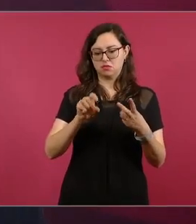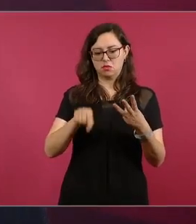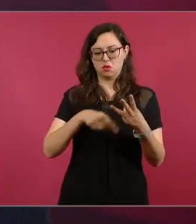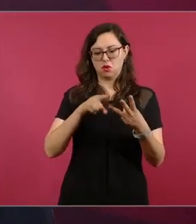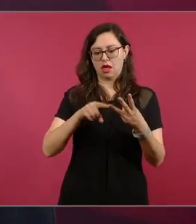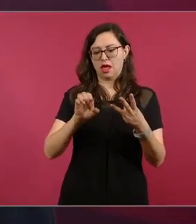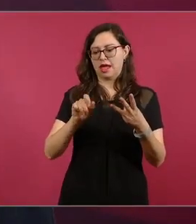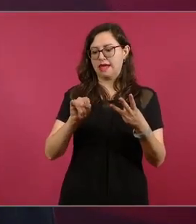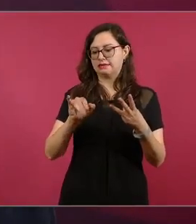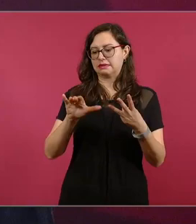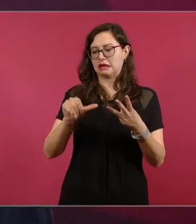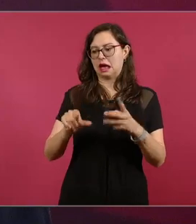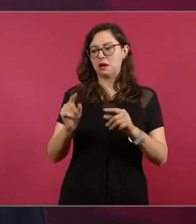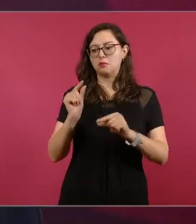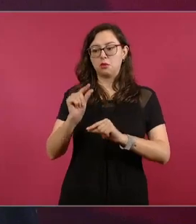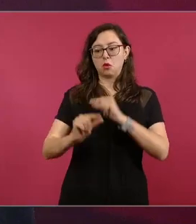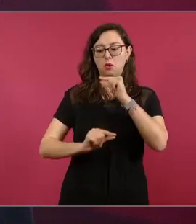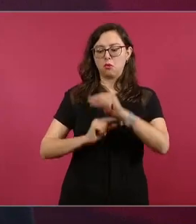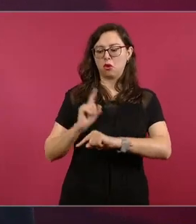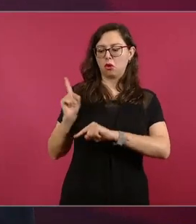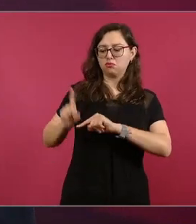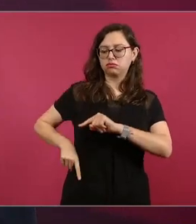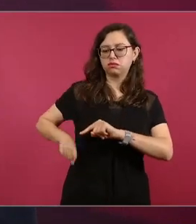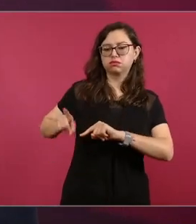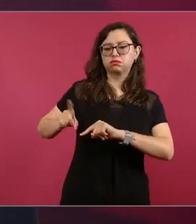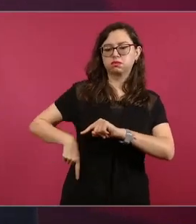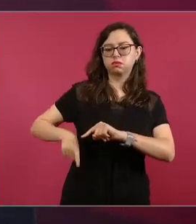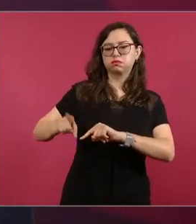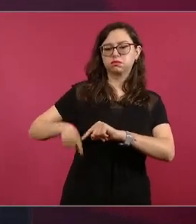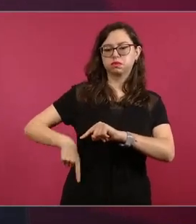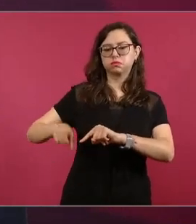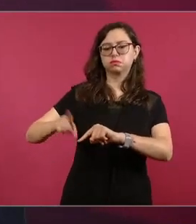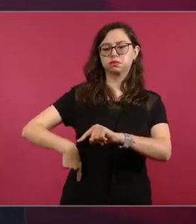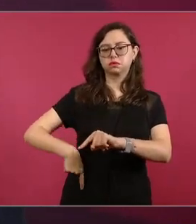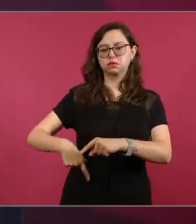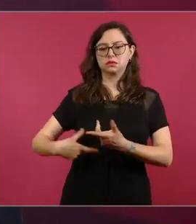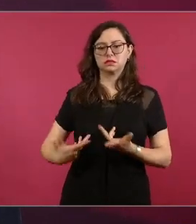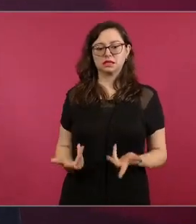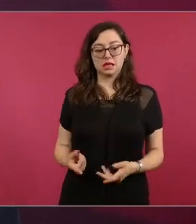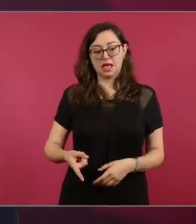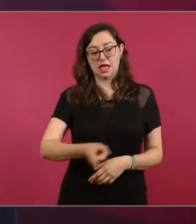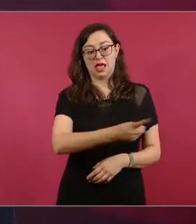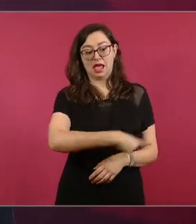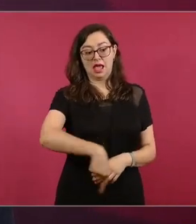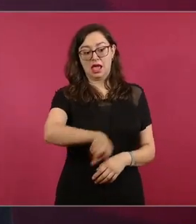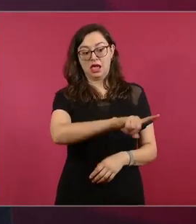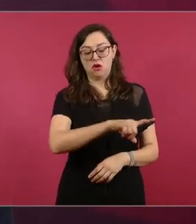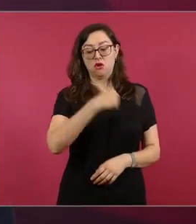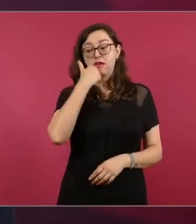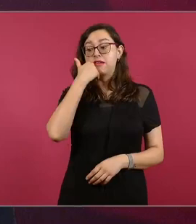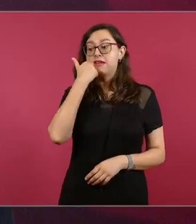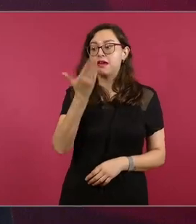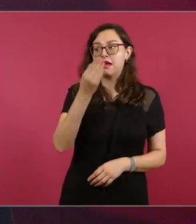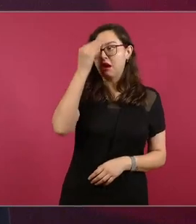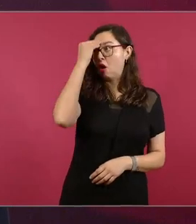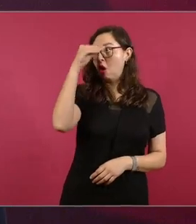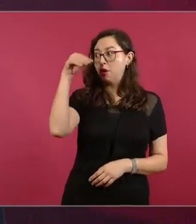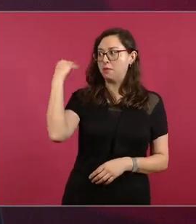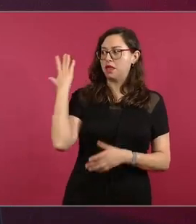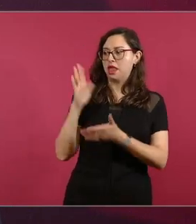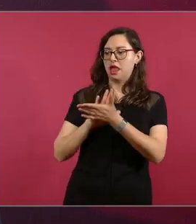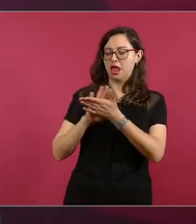Querían que nos olvidáramos de ese pasado glorioso, que es lo que,